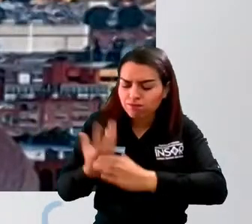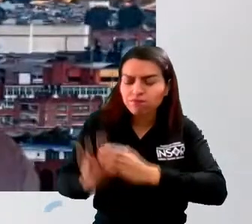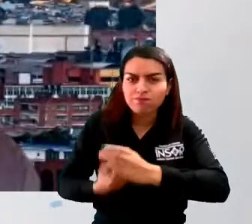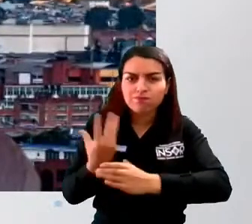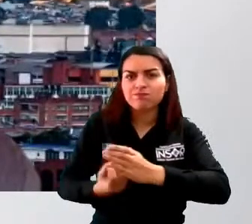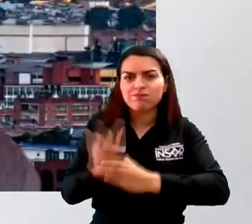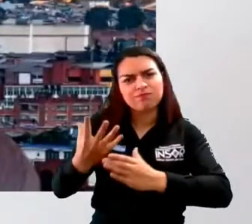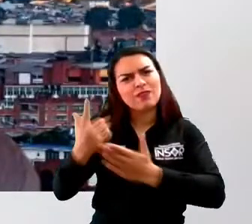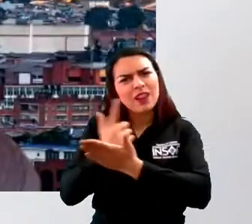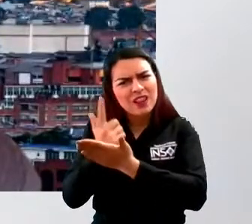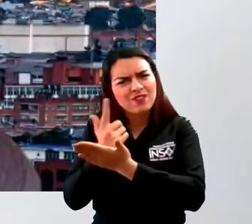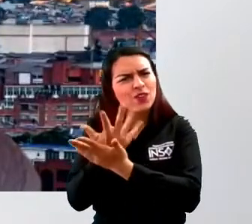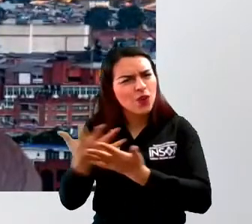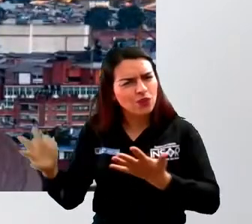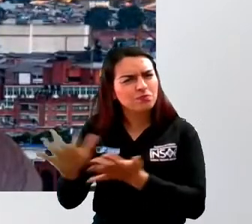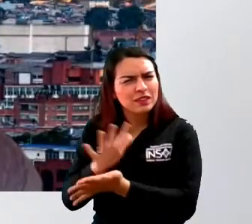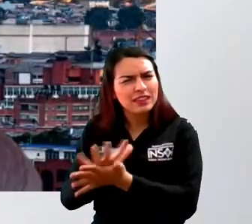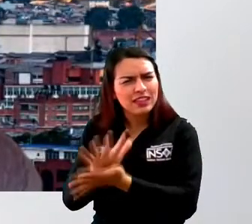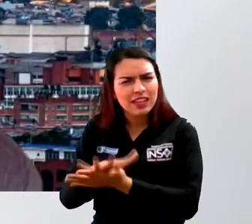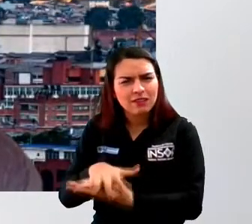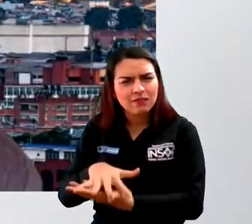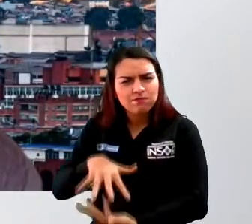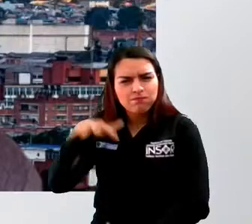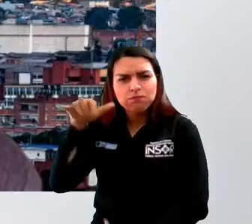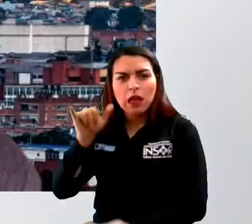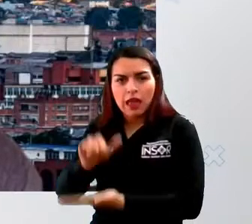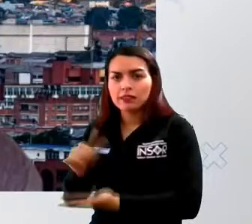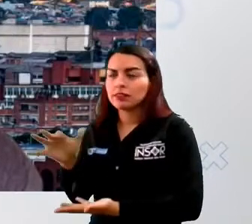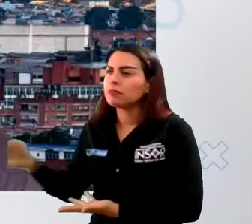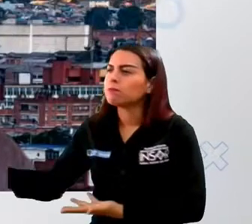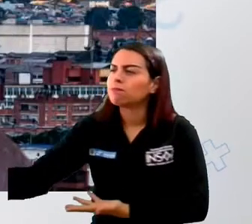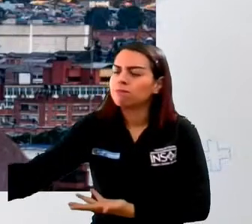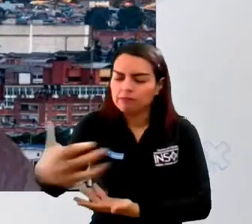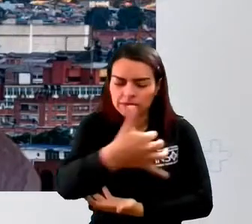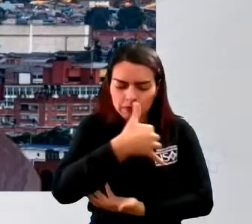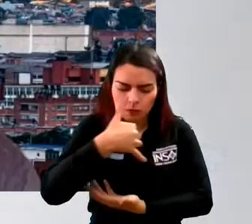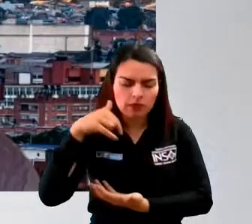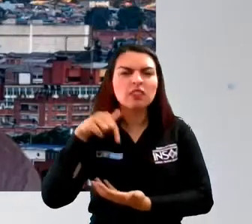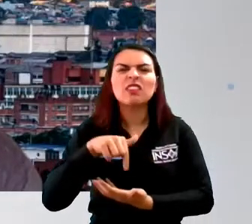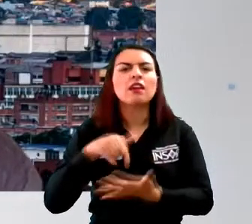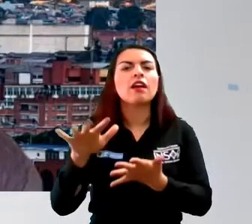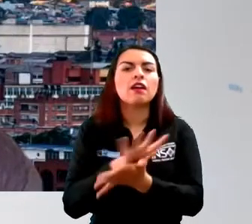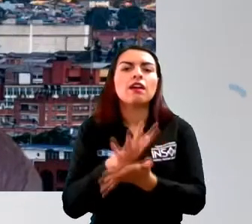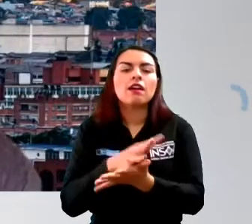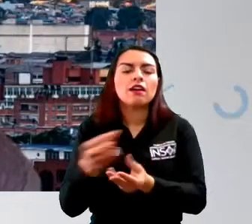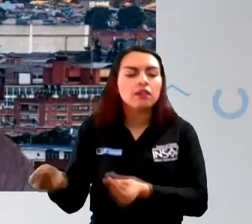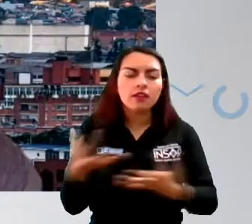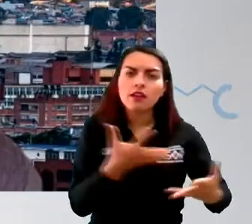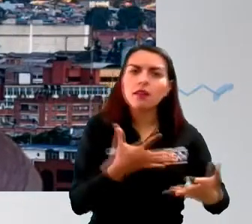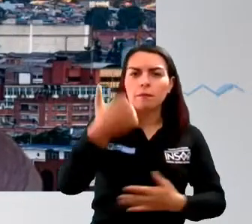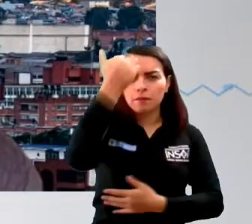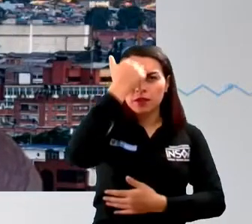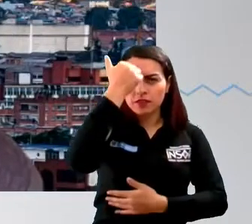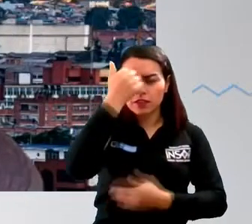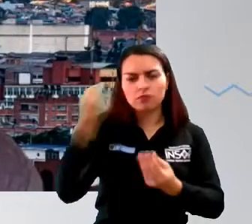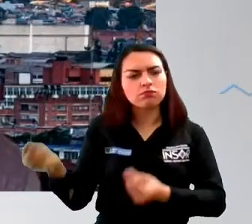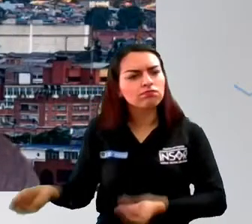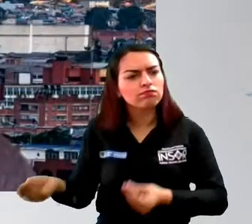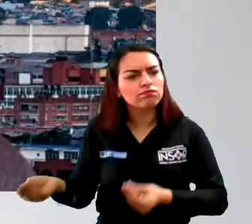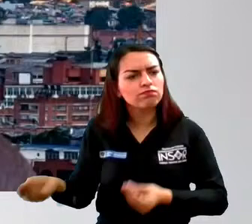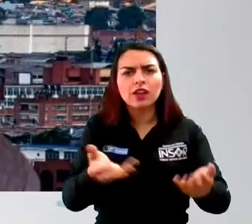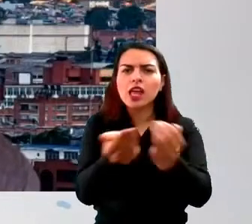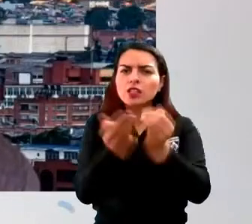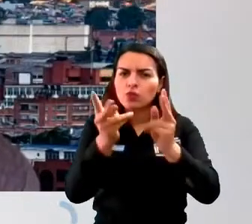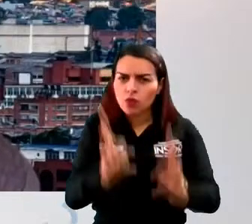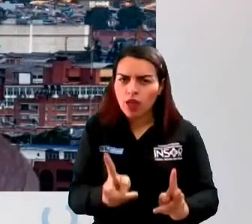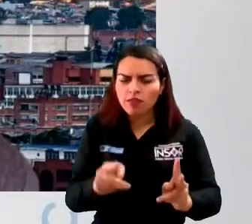hemos organizado en recursos para profesores, recursos para estudiantes, recursos para mejorar